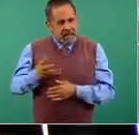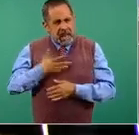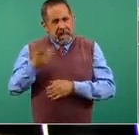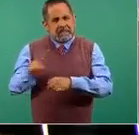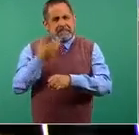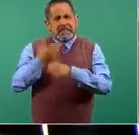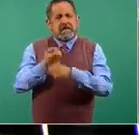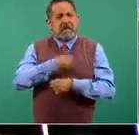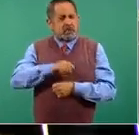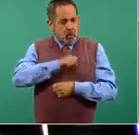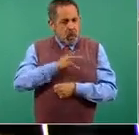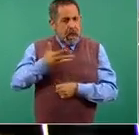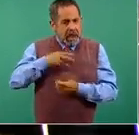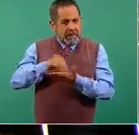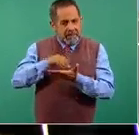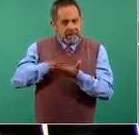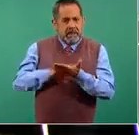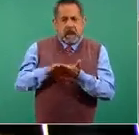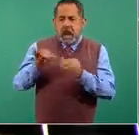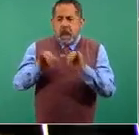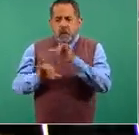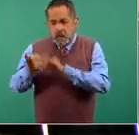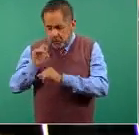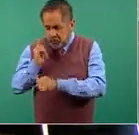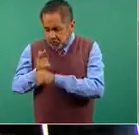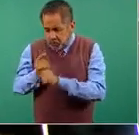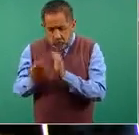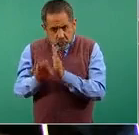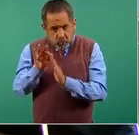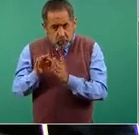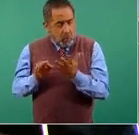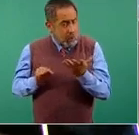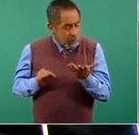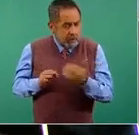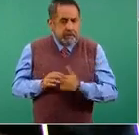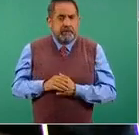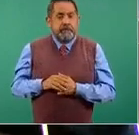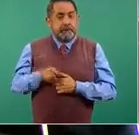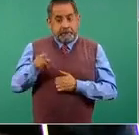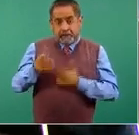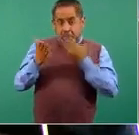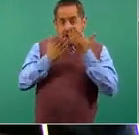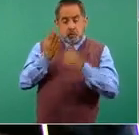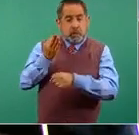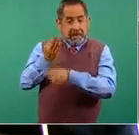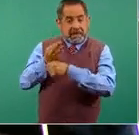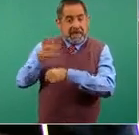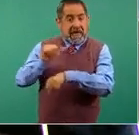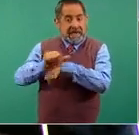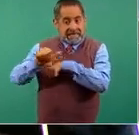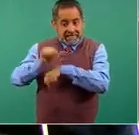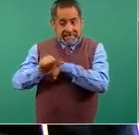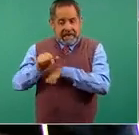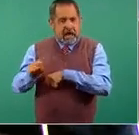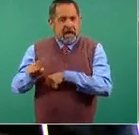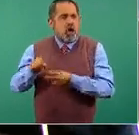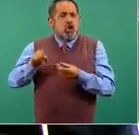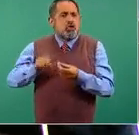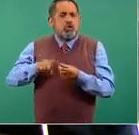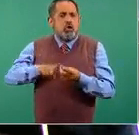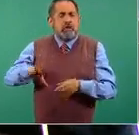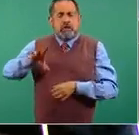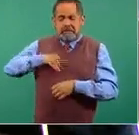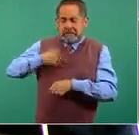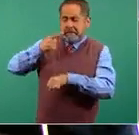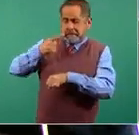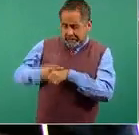de Salud datos de laboratorio por un lado y por el otro, estos estudiantes argentinos ¿se contagiaron en